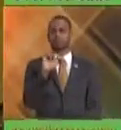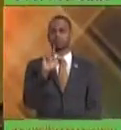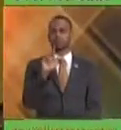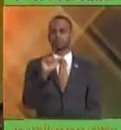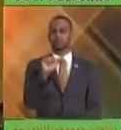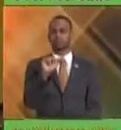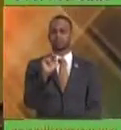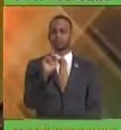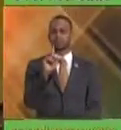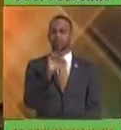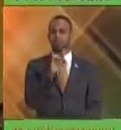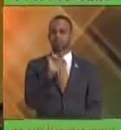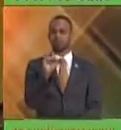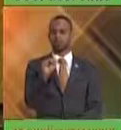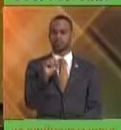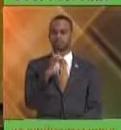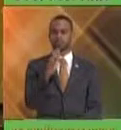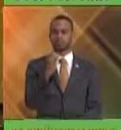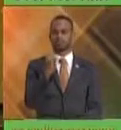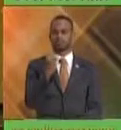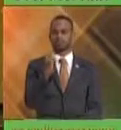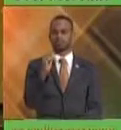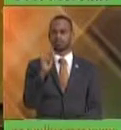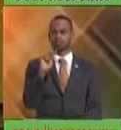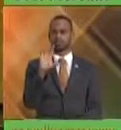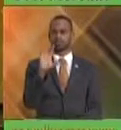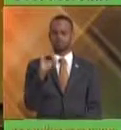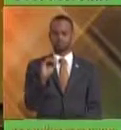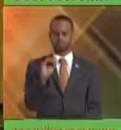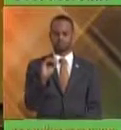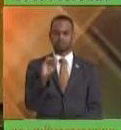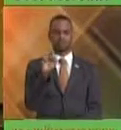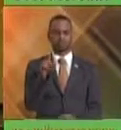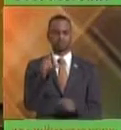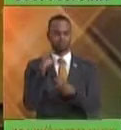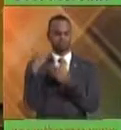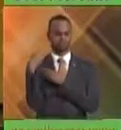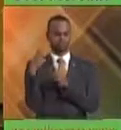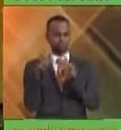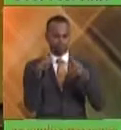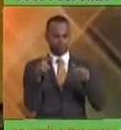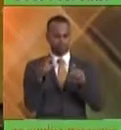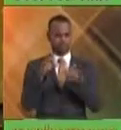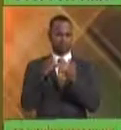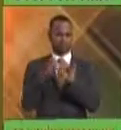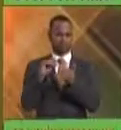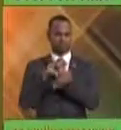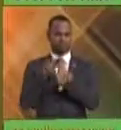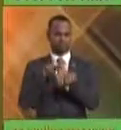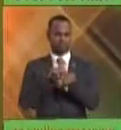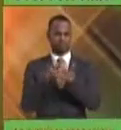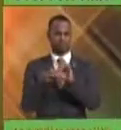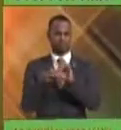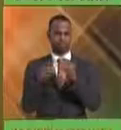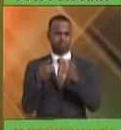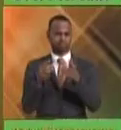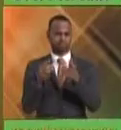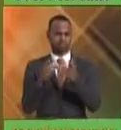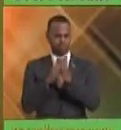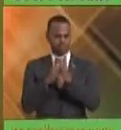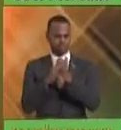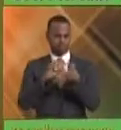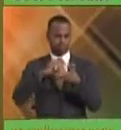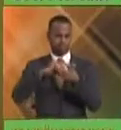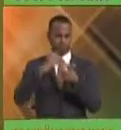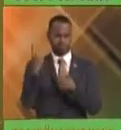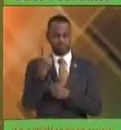se están encargado de investigaciones del consejo nacional para la discapacidad del conadis que